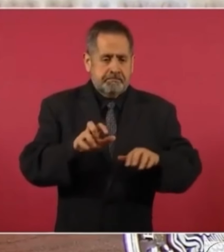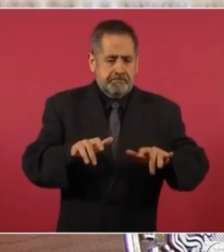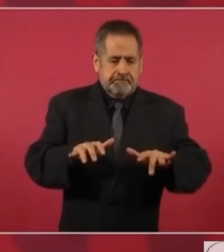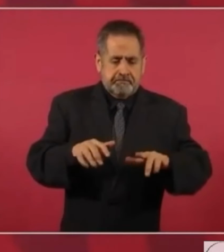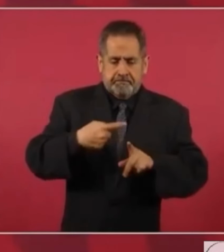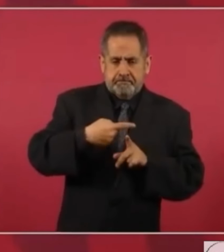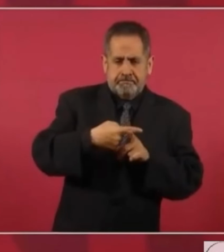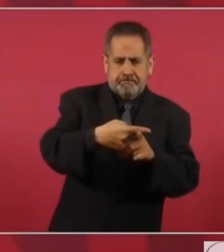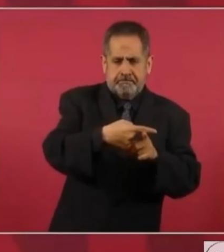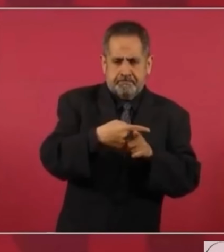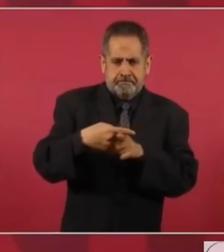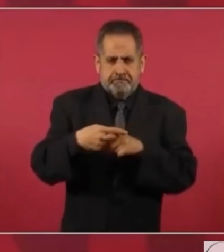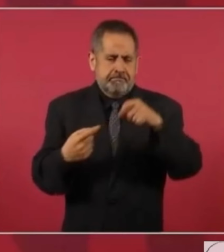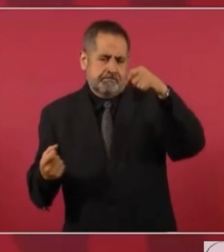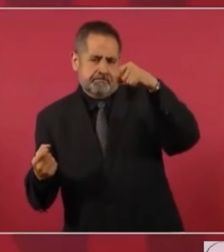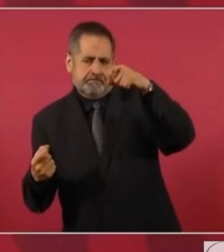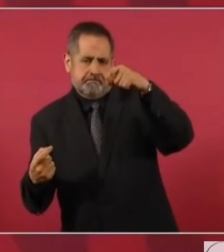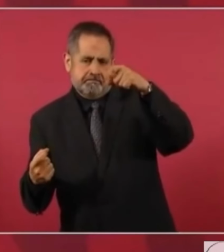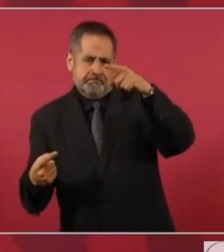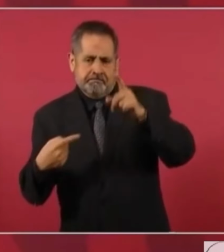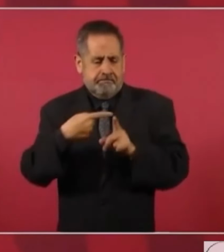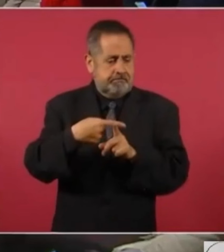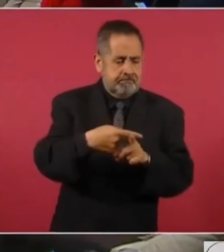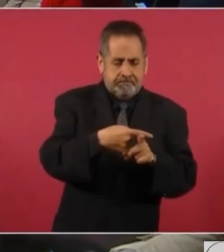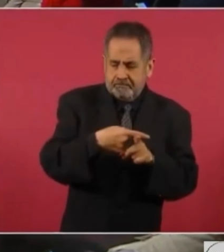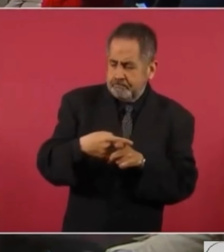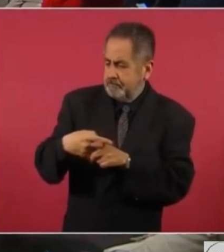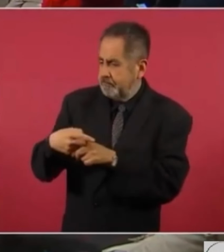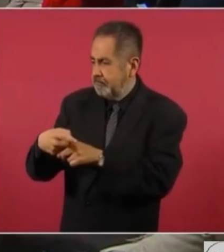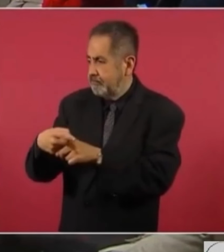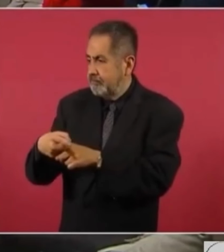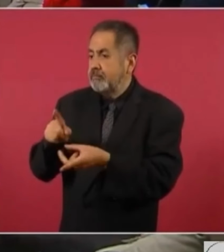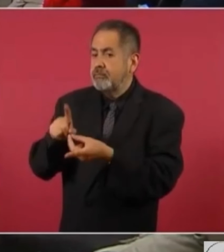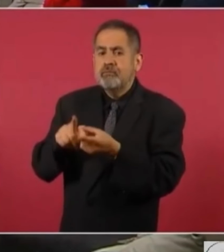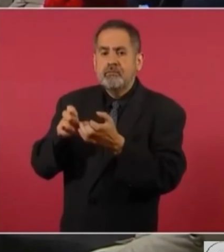y que con esos sensores se pueda detectar